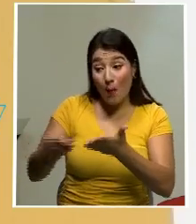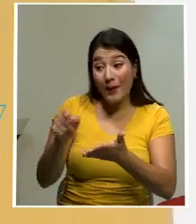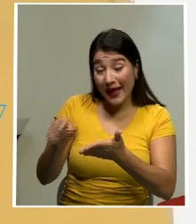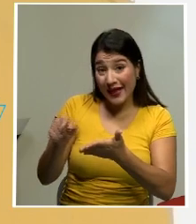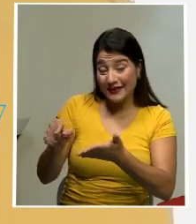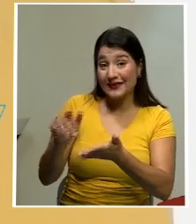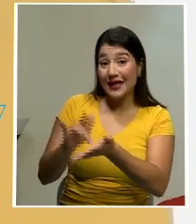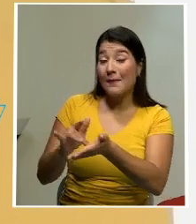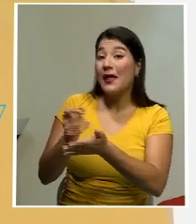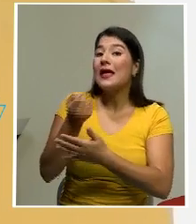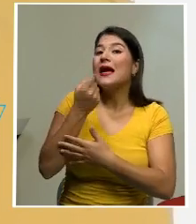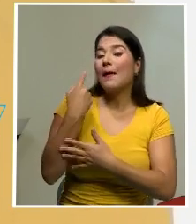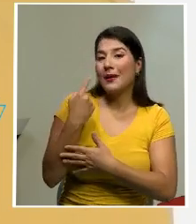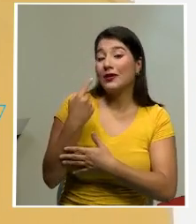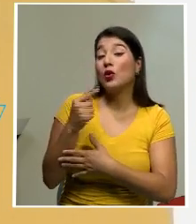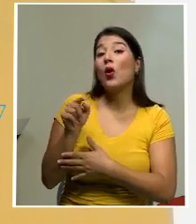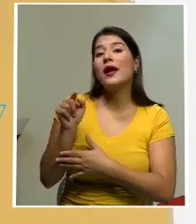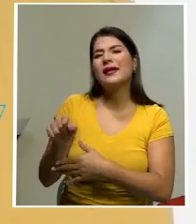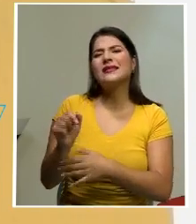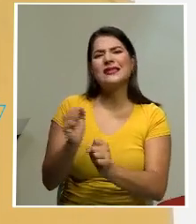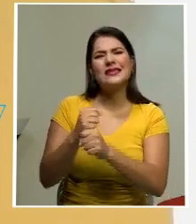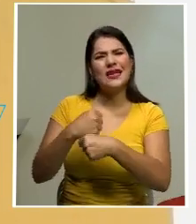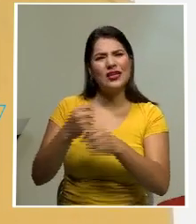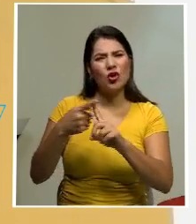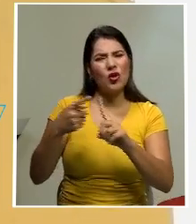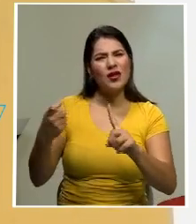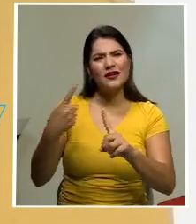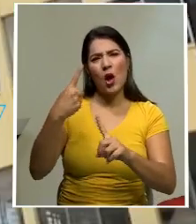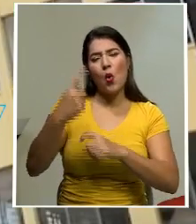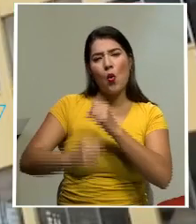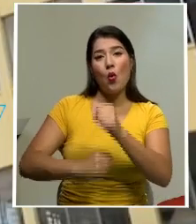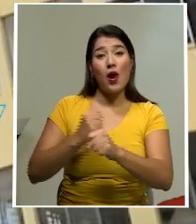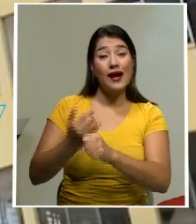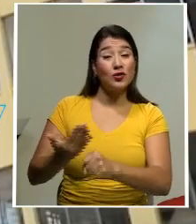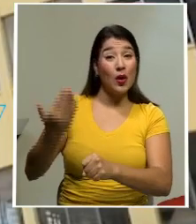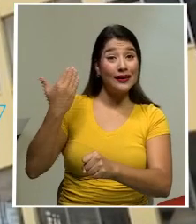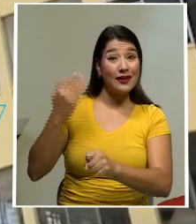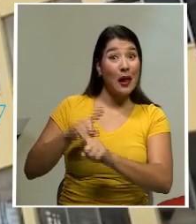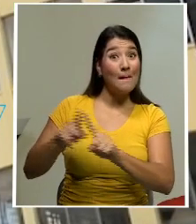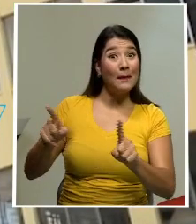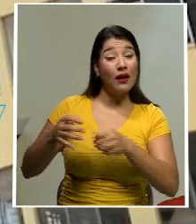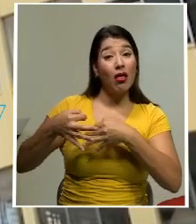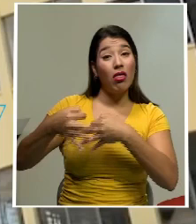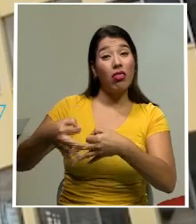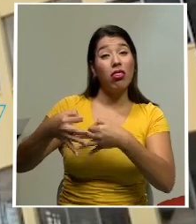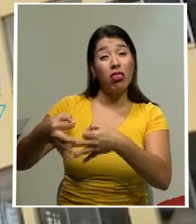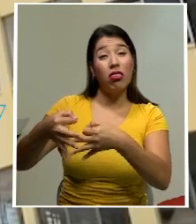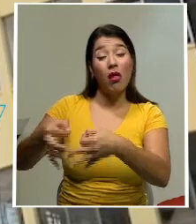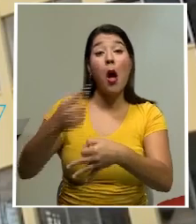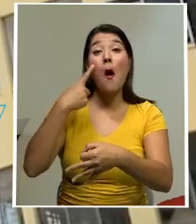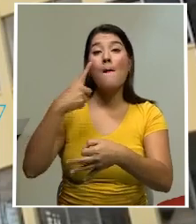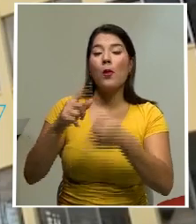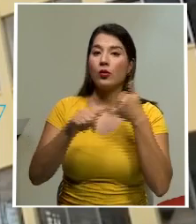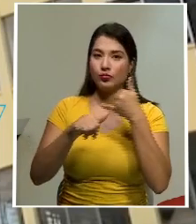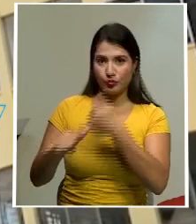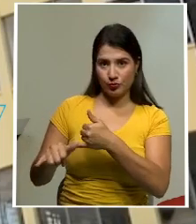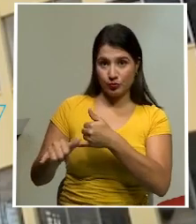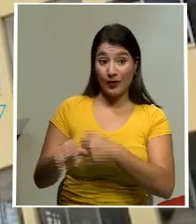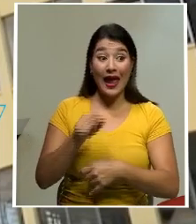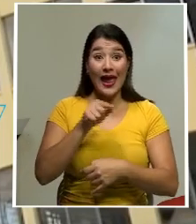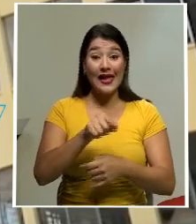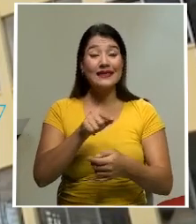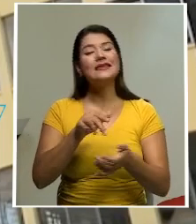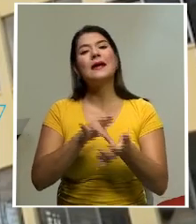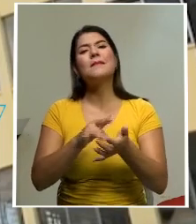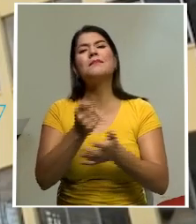asparaginasa nativa se había realizado desde hace más de un año, pero se atrasó debido a la apelación. También manifestaron que este medicamento